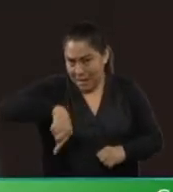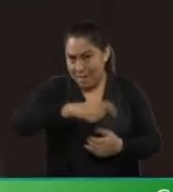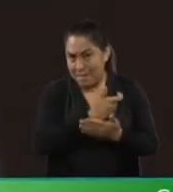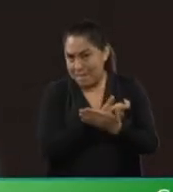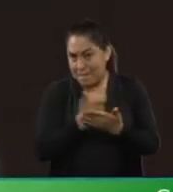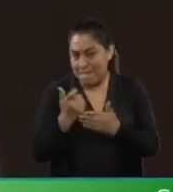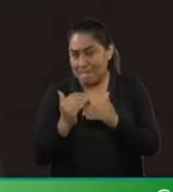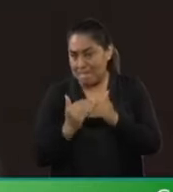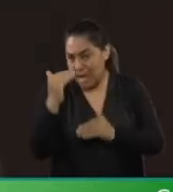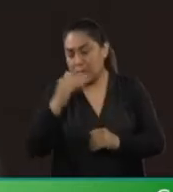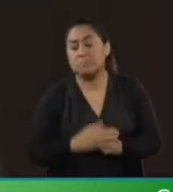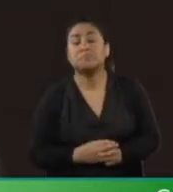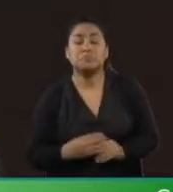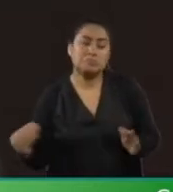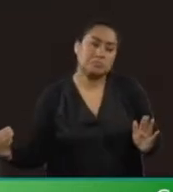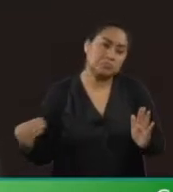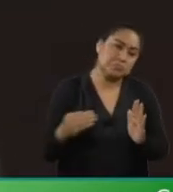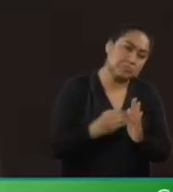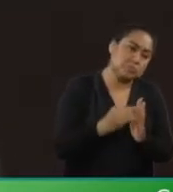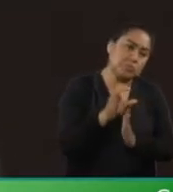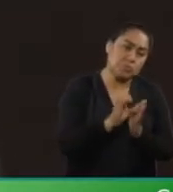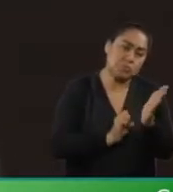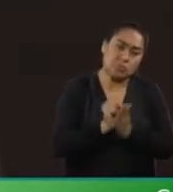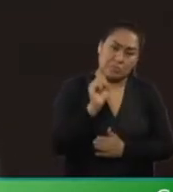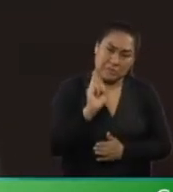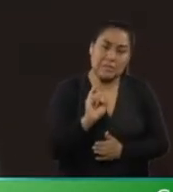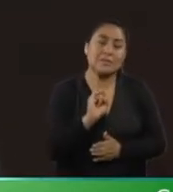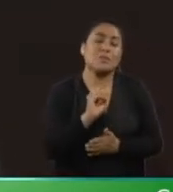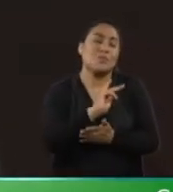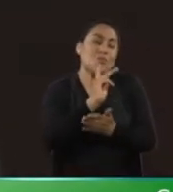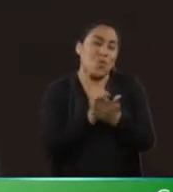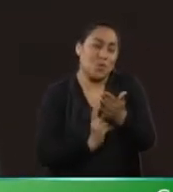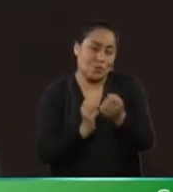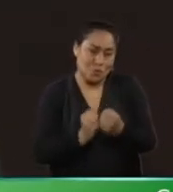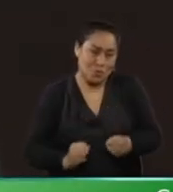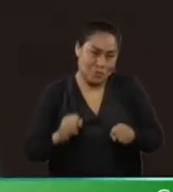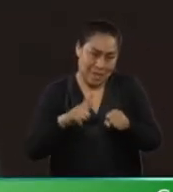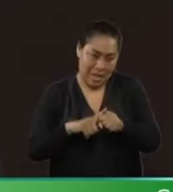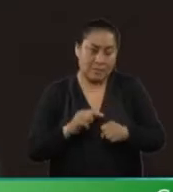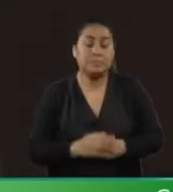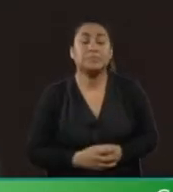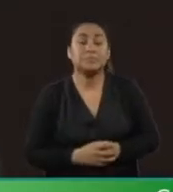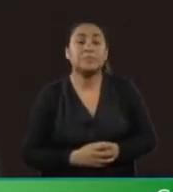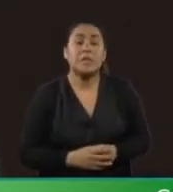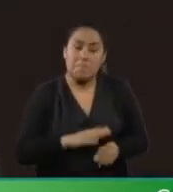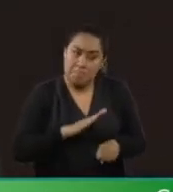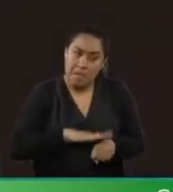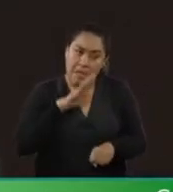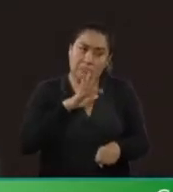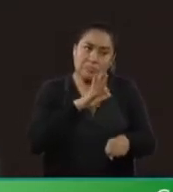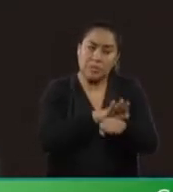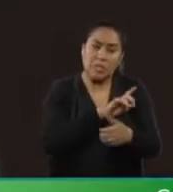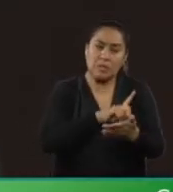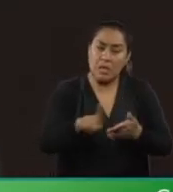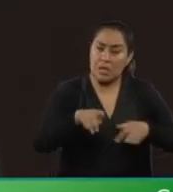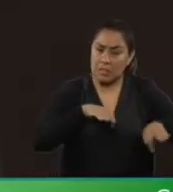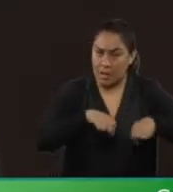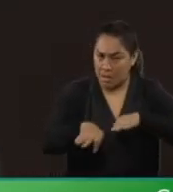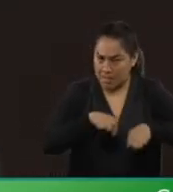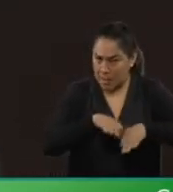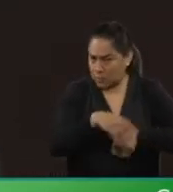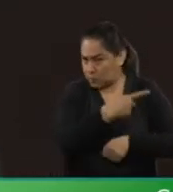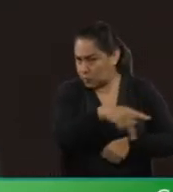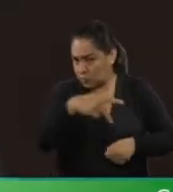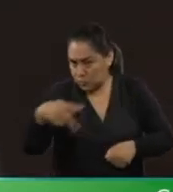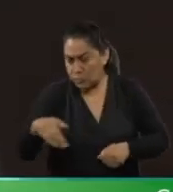hacer un derecho constitucional los programas sociales, de expandir los derechos laborales y de aumentar